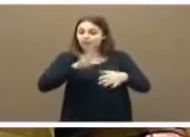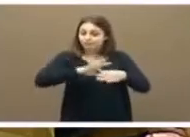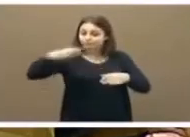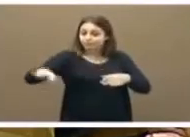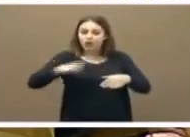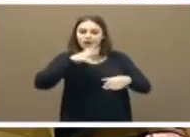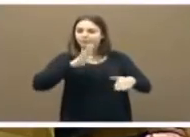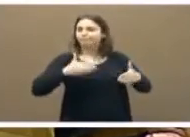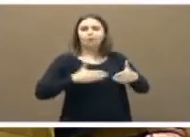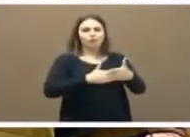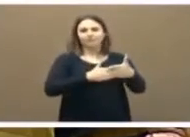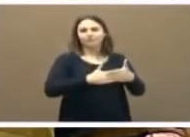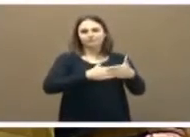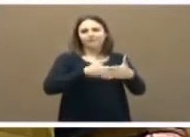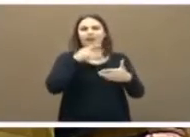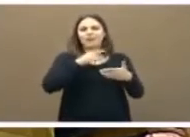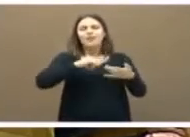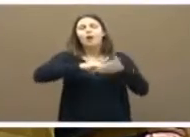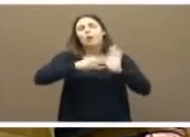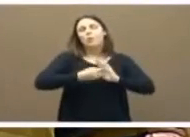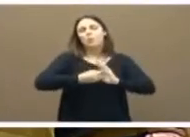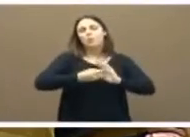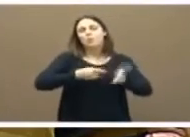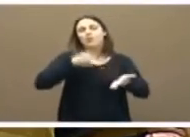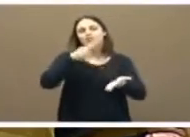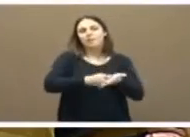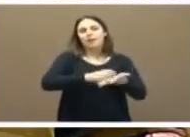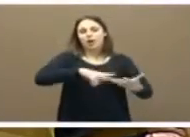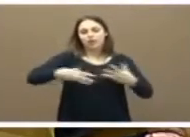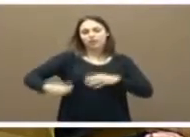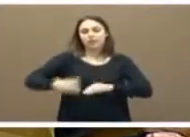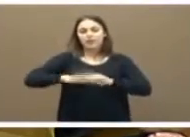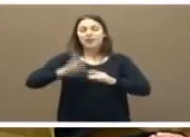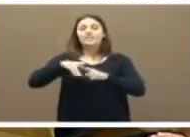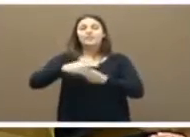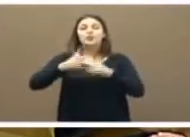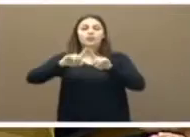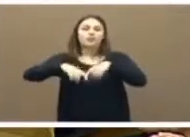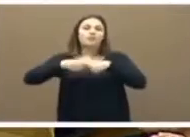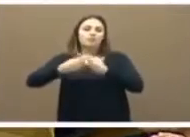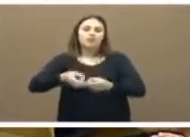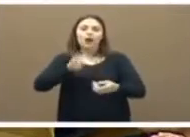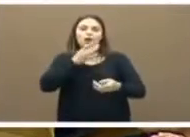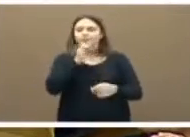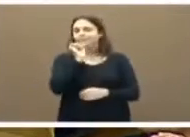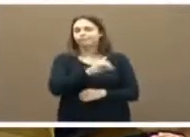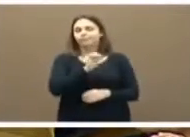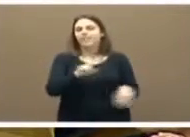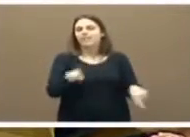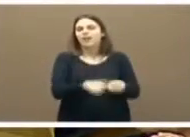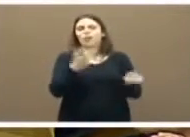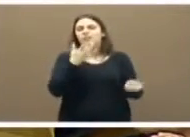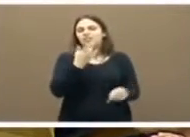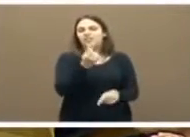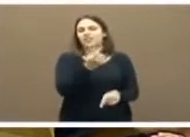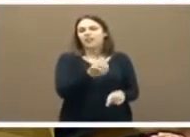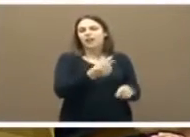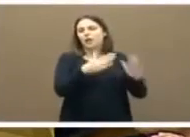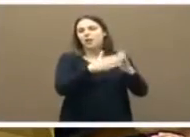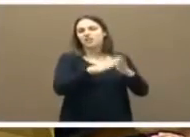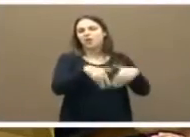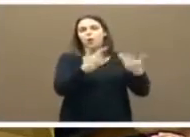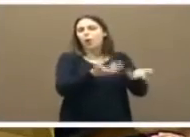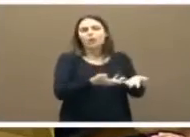Se ha establecido un plan de pago ajustado a la situación económica de las familias. Se ha minorado parcialmente el coste del alquiler del 100%, si así se